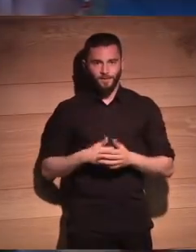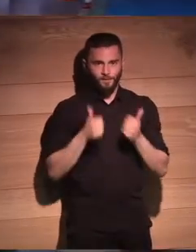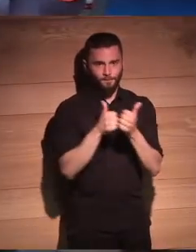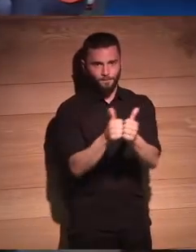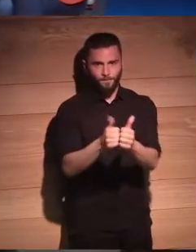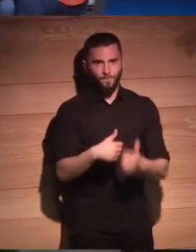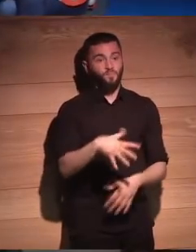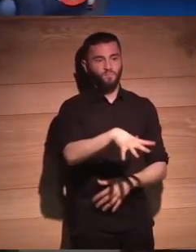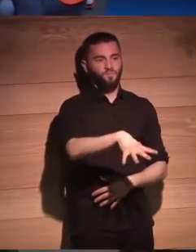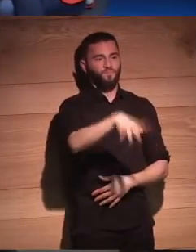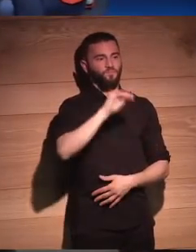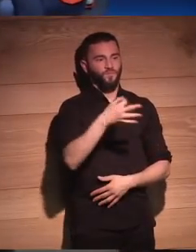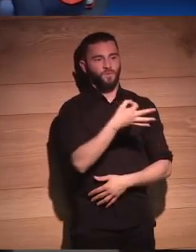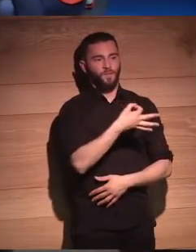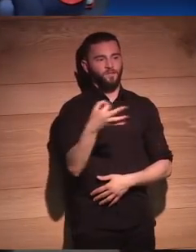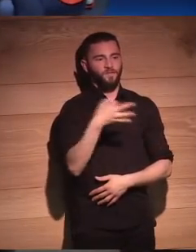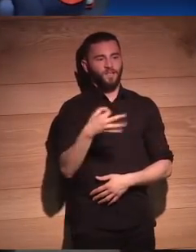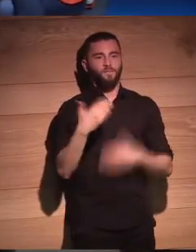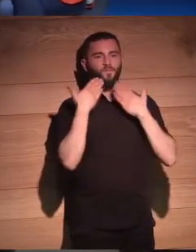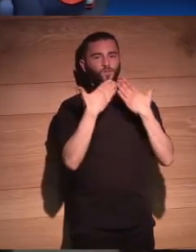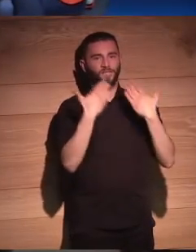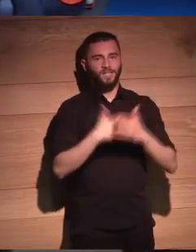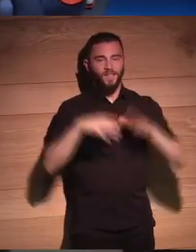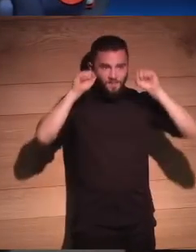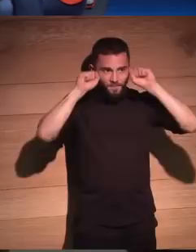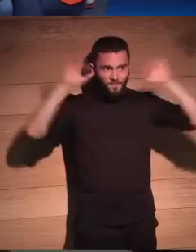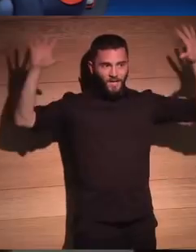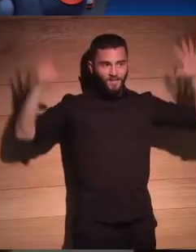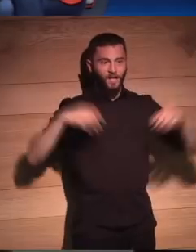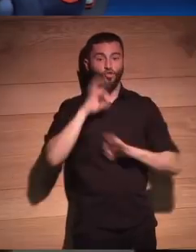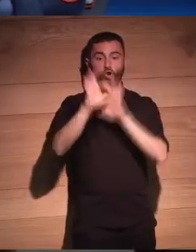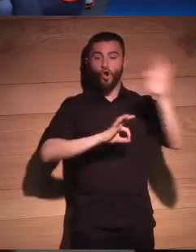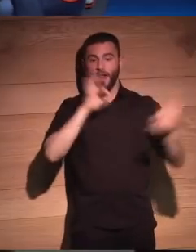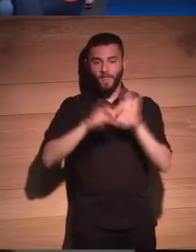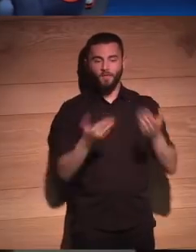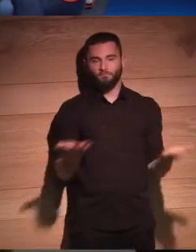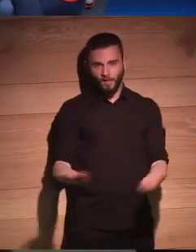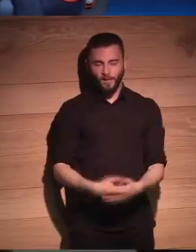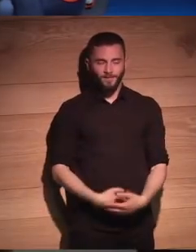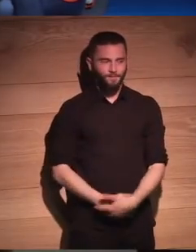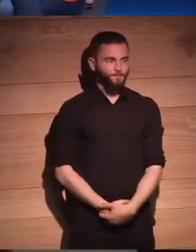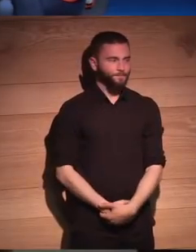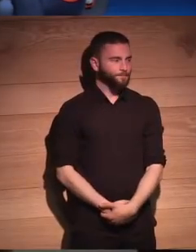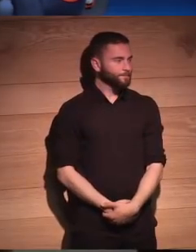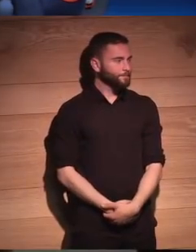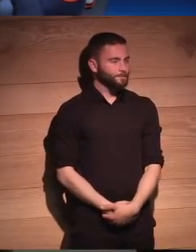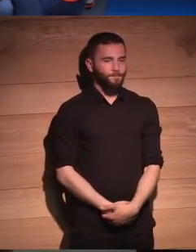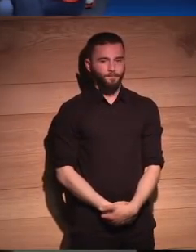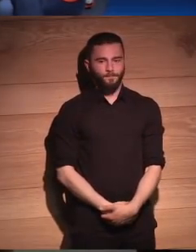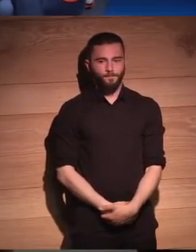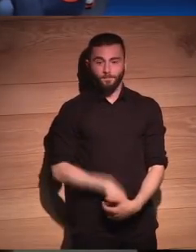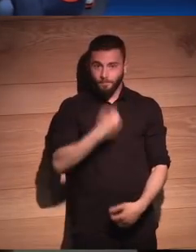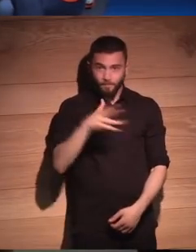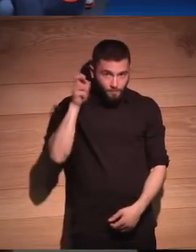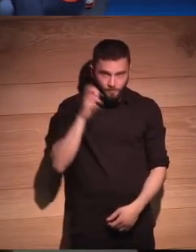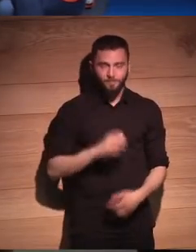Lo hemos entendido perfectamente. Muchísimas gracias. Martianos, ¿estáis organizados? Adelante. Buenas, ¿se escucha? Sí,